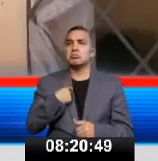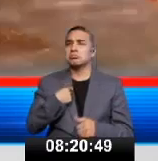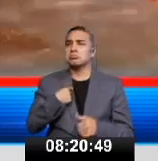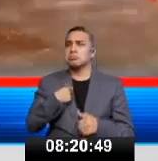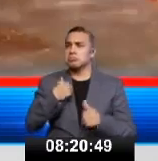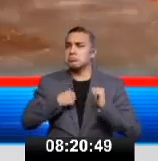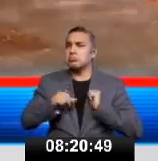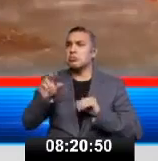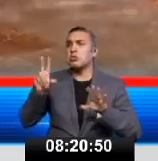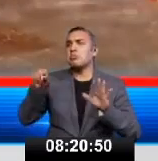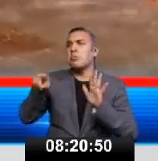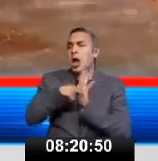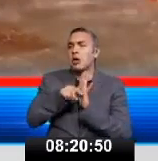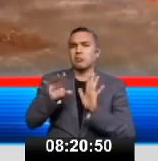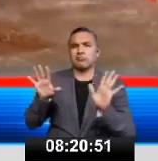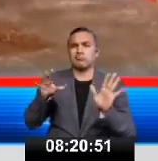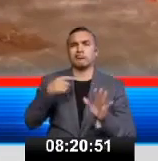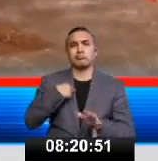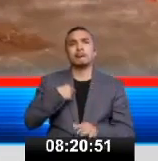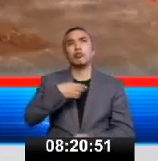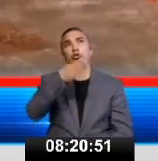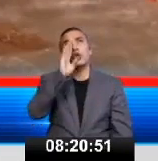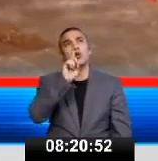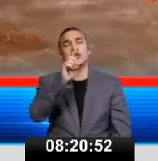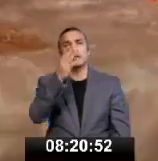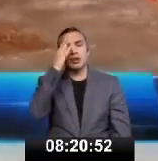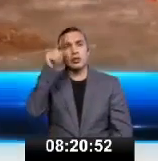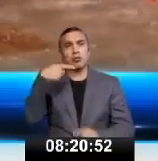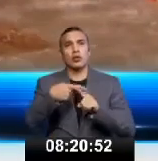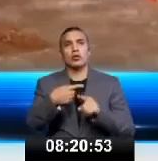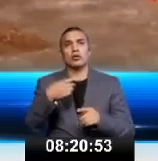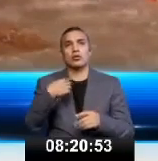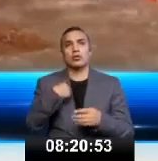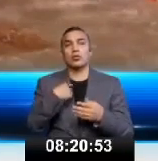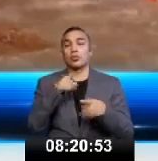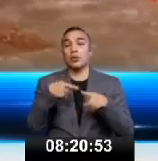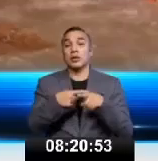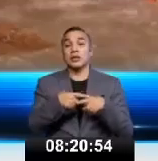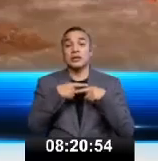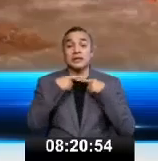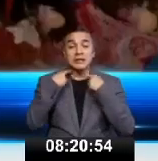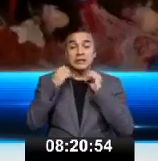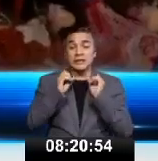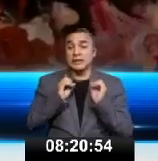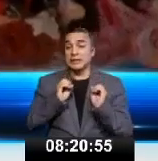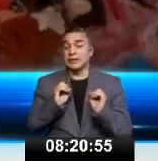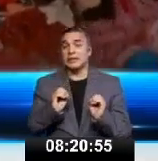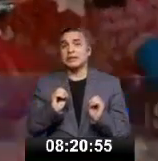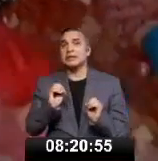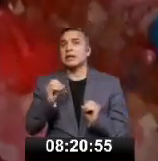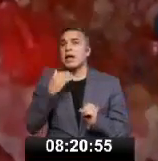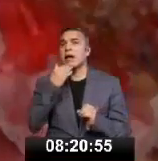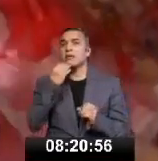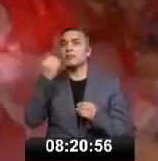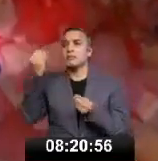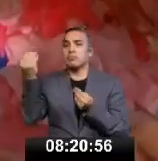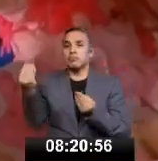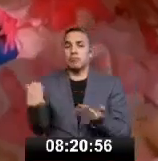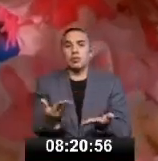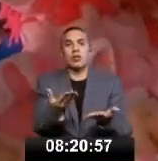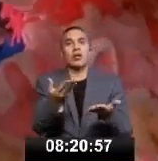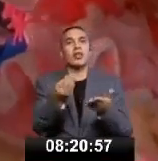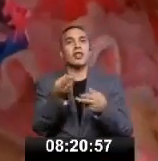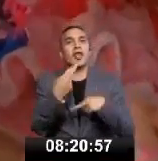No me quejo porque, como yo digo, Diosito sabe cuando estoy tan apretada que algo me cae del cielo.